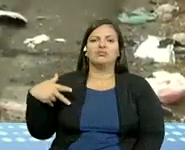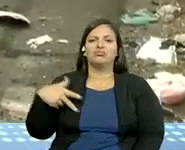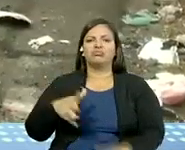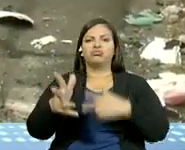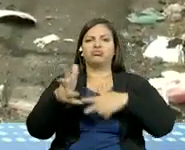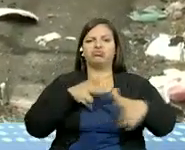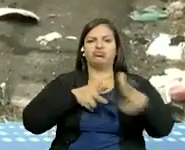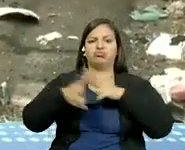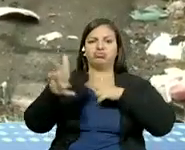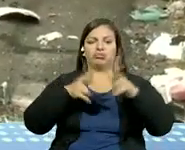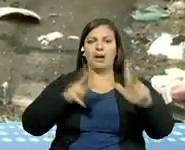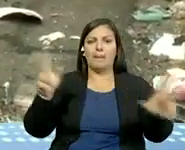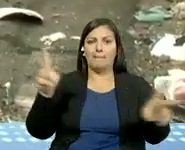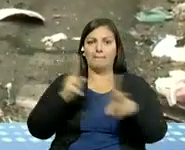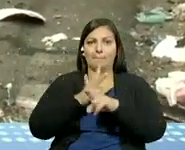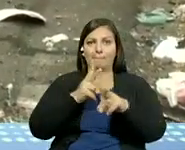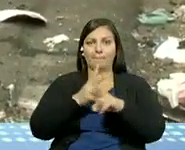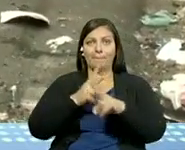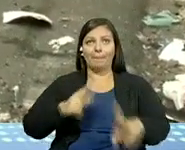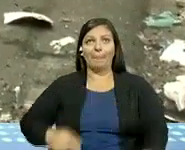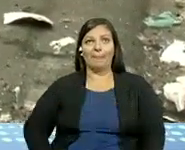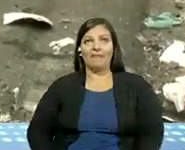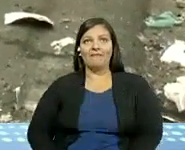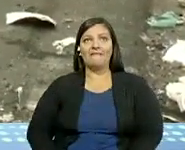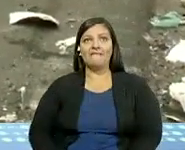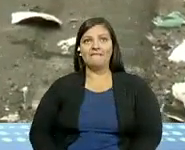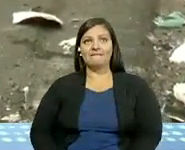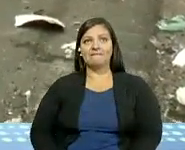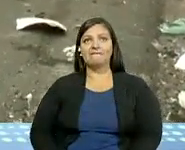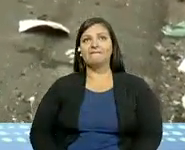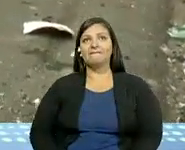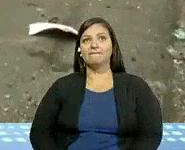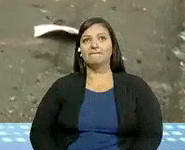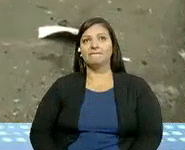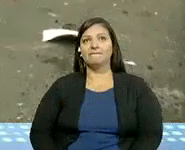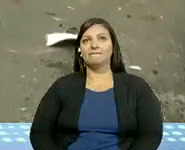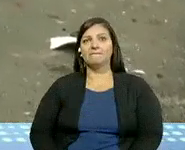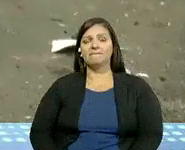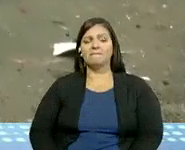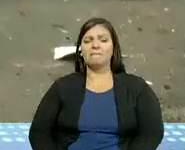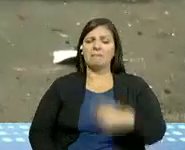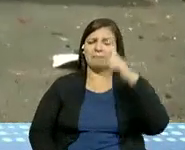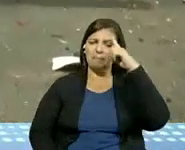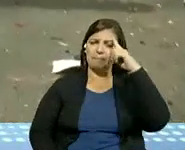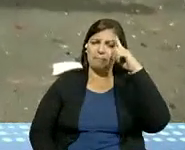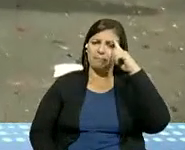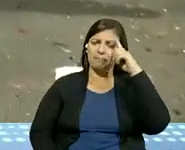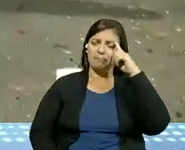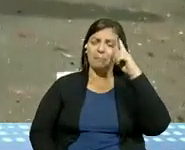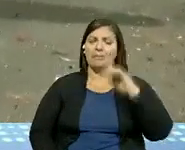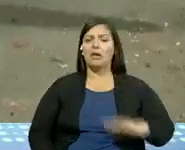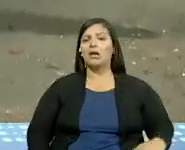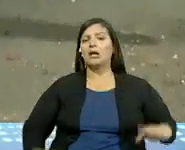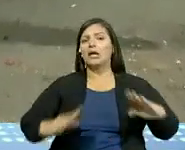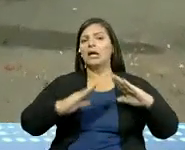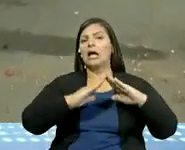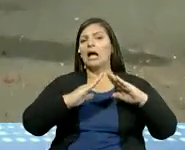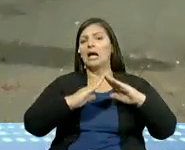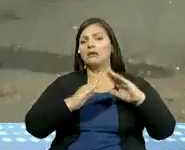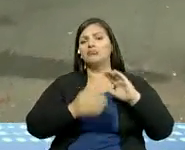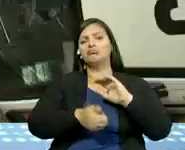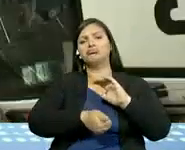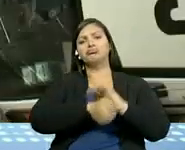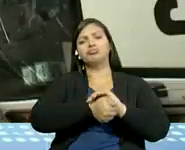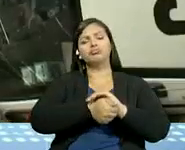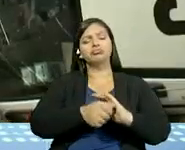Porque también pasaban asustados, mi querida doña. Imagínense, uno tranquilo en su casa y de un momento el pum del choque.